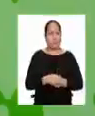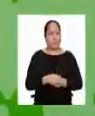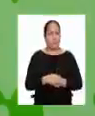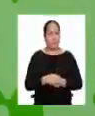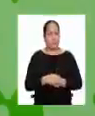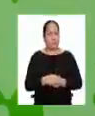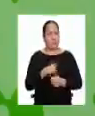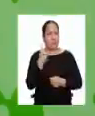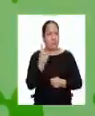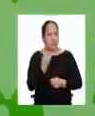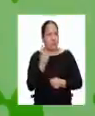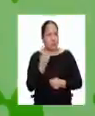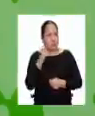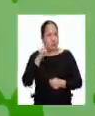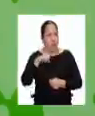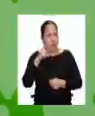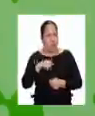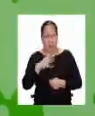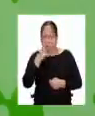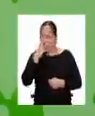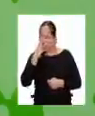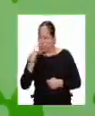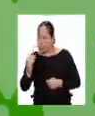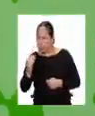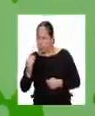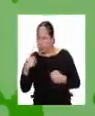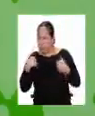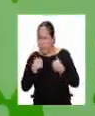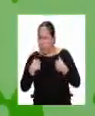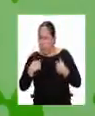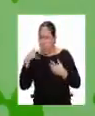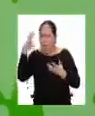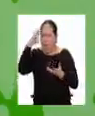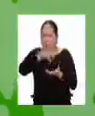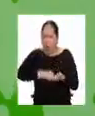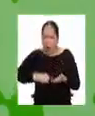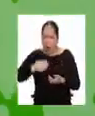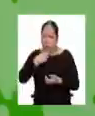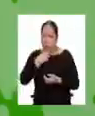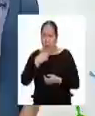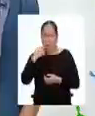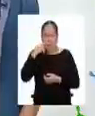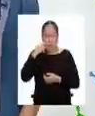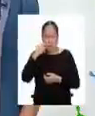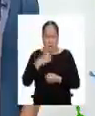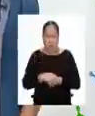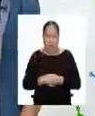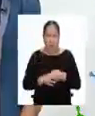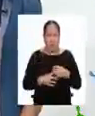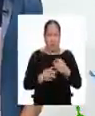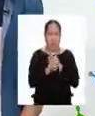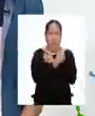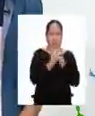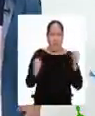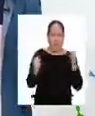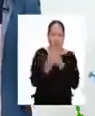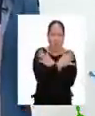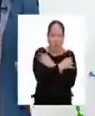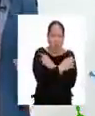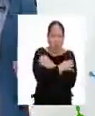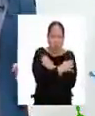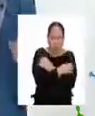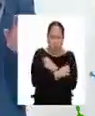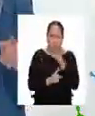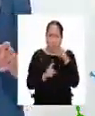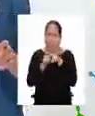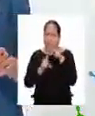Bastaba un depredador para transformarlo todo. Salvaron al oso, aparecieron nuevas especies y hasta cambió el rumbo